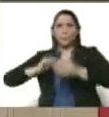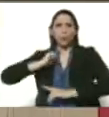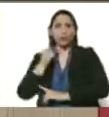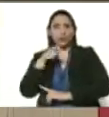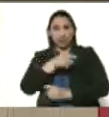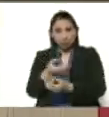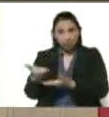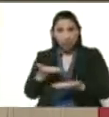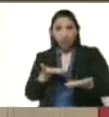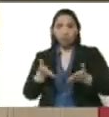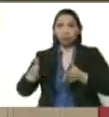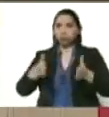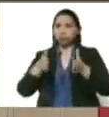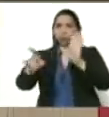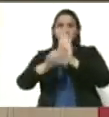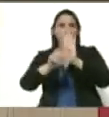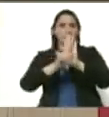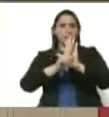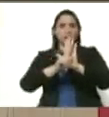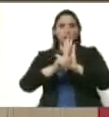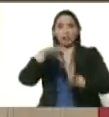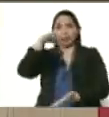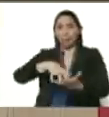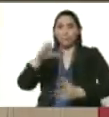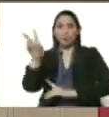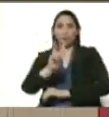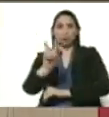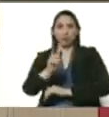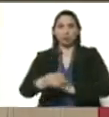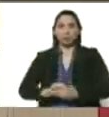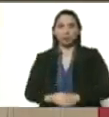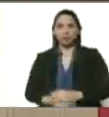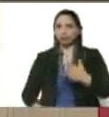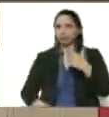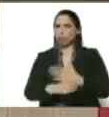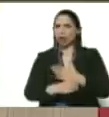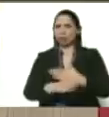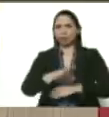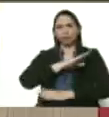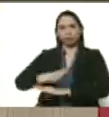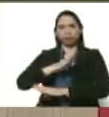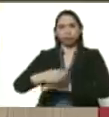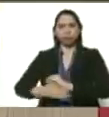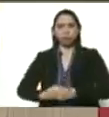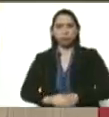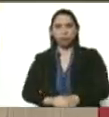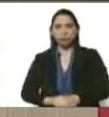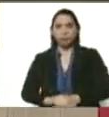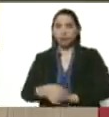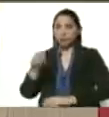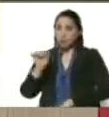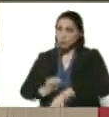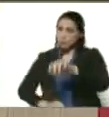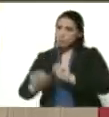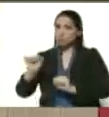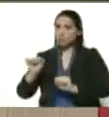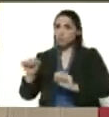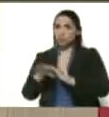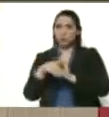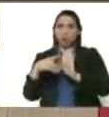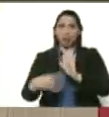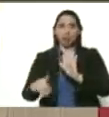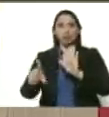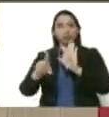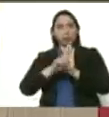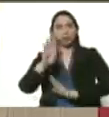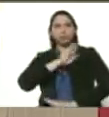es el camino de la legalidad. Y el Estado venezolano va a actuar con mucha contundencia en defensa de los derechos